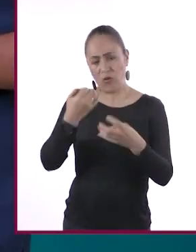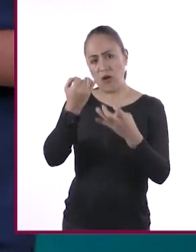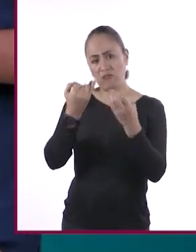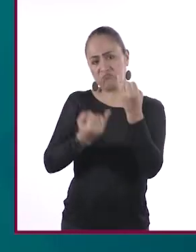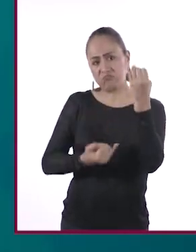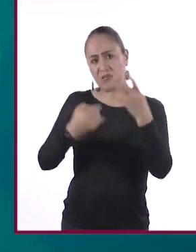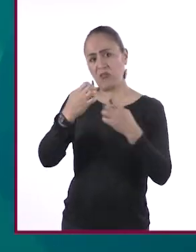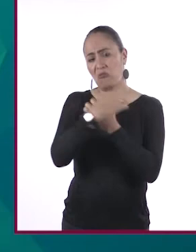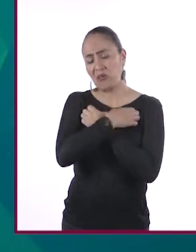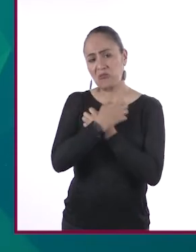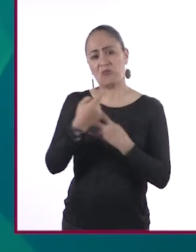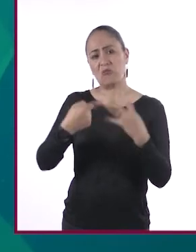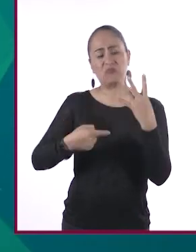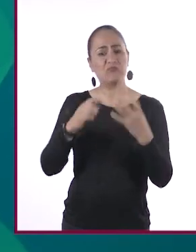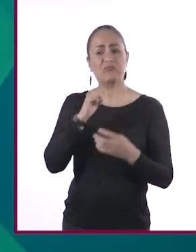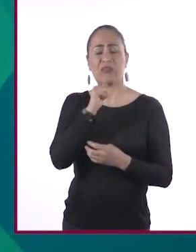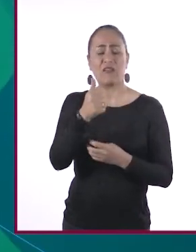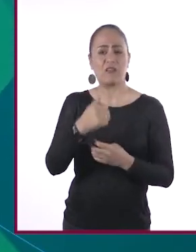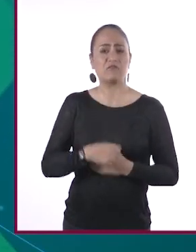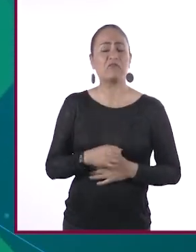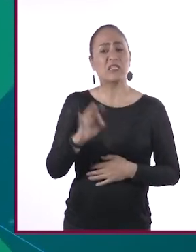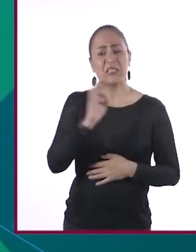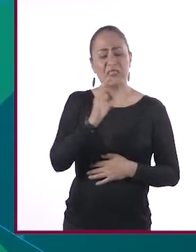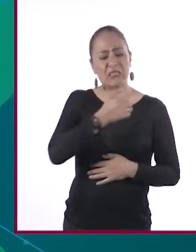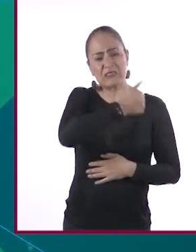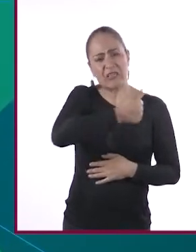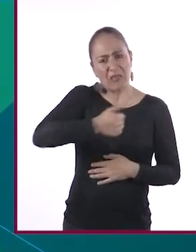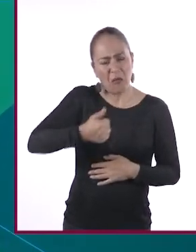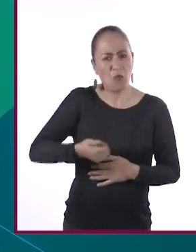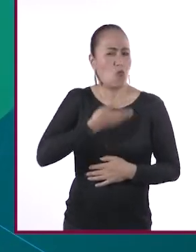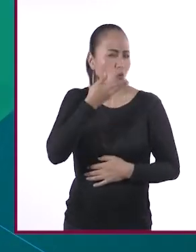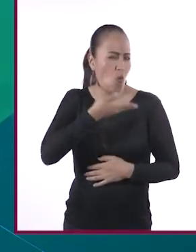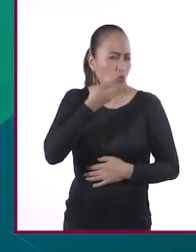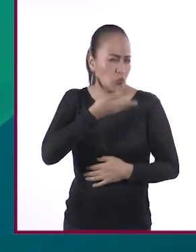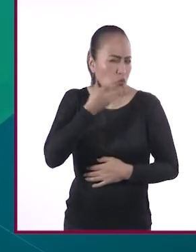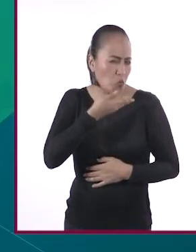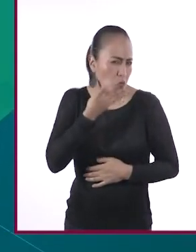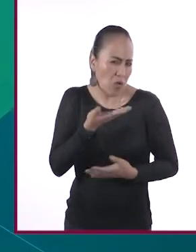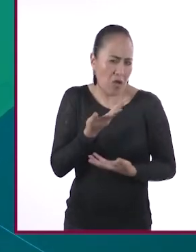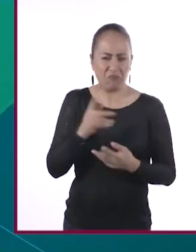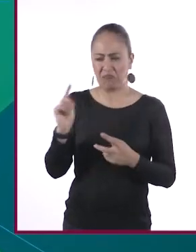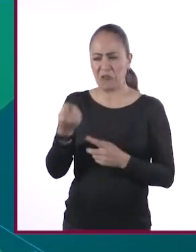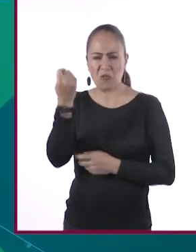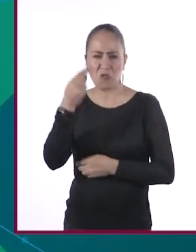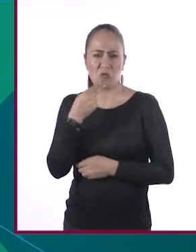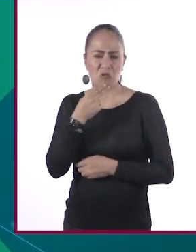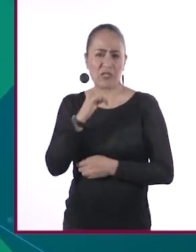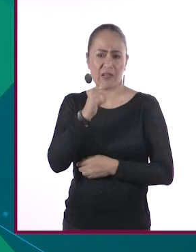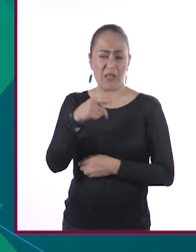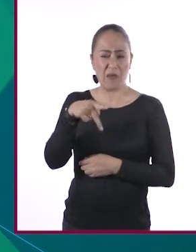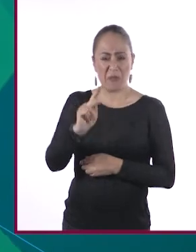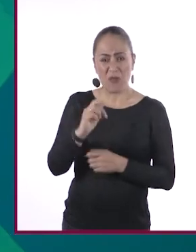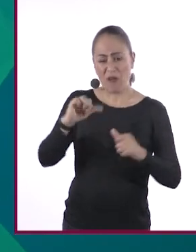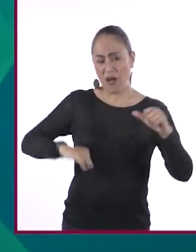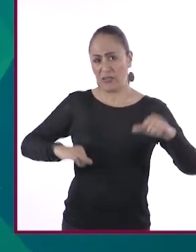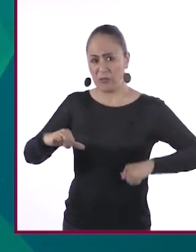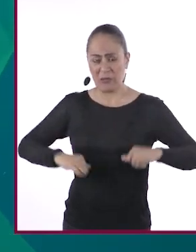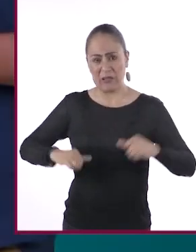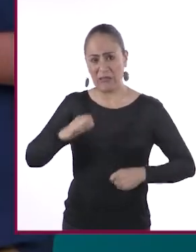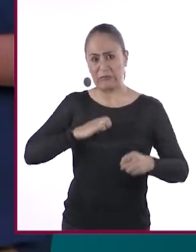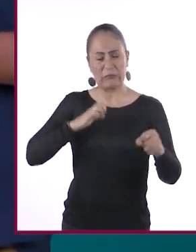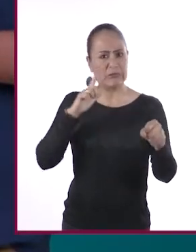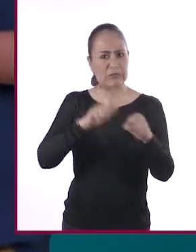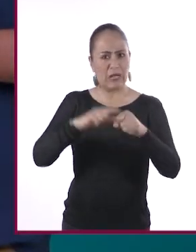nuestras necesidades. En lo individual probablemente nos acostumbraríamos, pero me lo imagino casi imposible para actividades muy especializadas como sucede con las